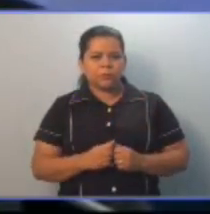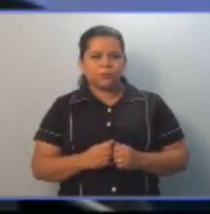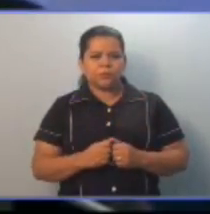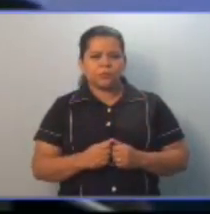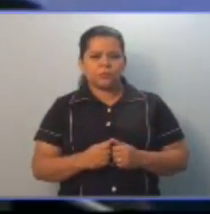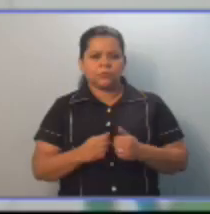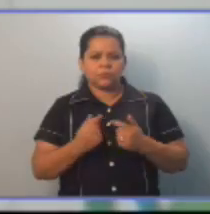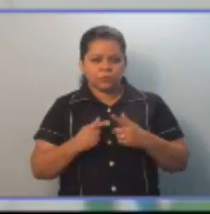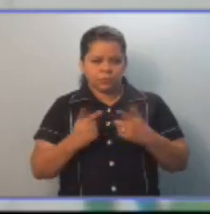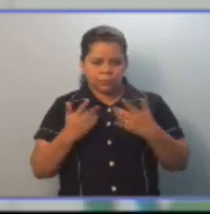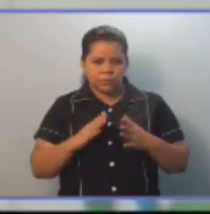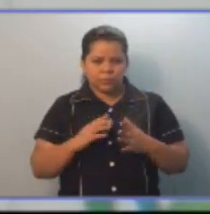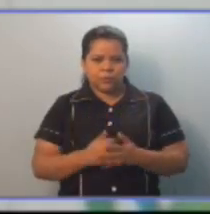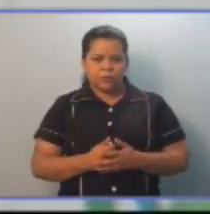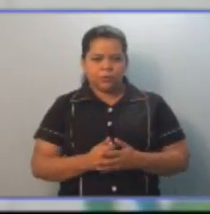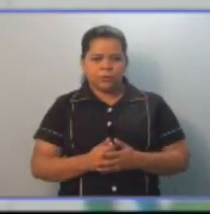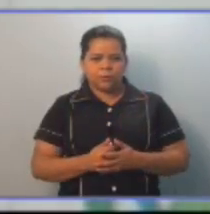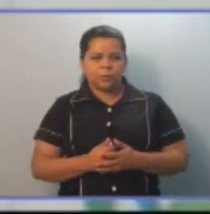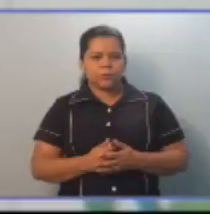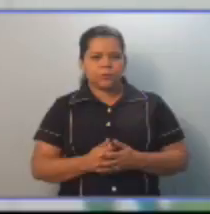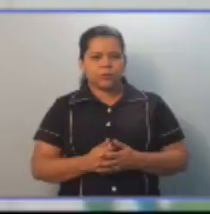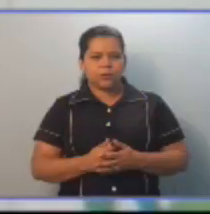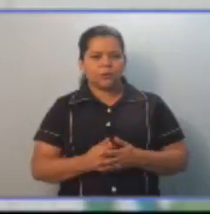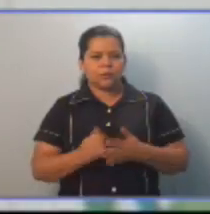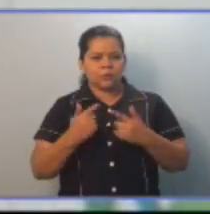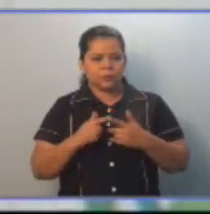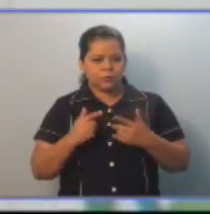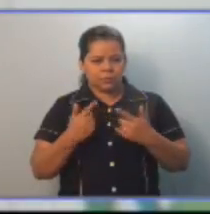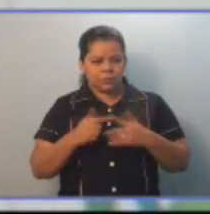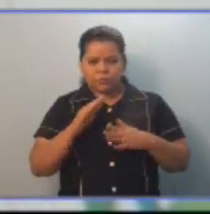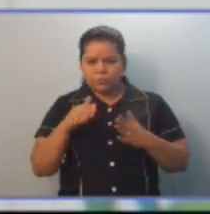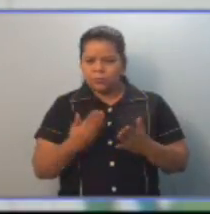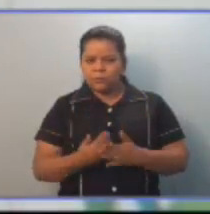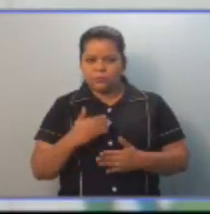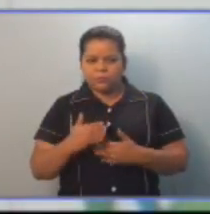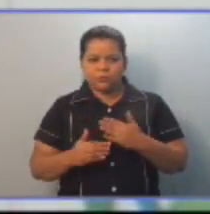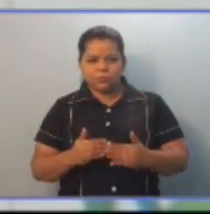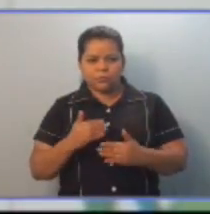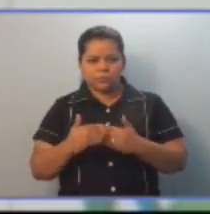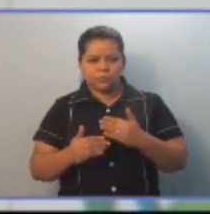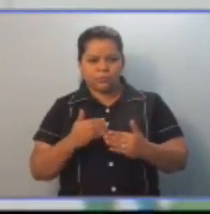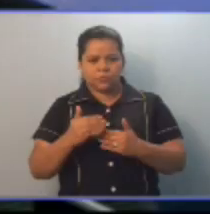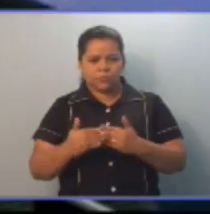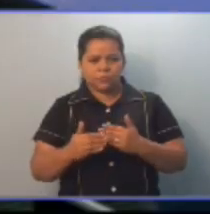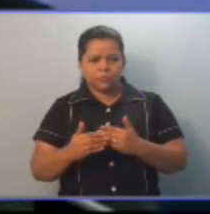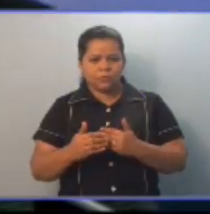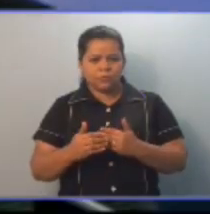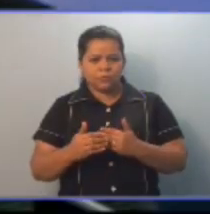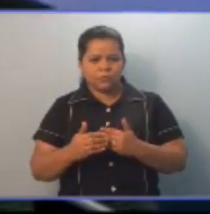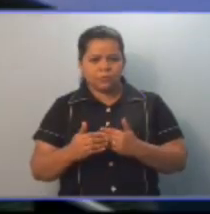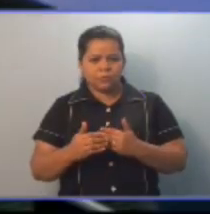convivencia convencionalmente aceptada en cuanto al procedimiento para modificar la Constitución?